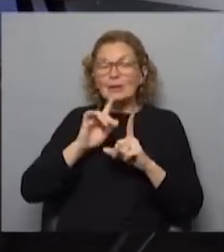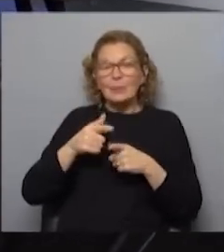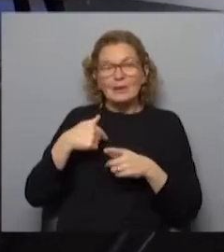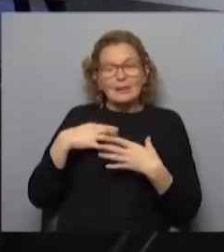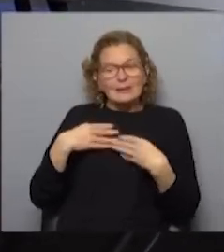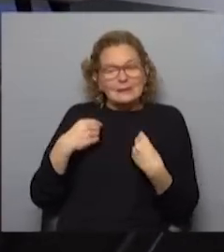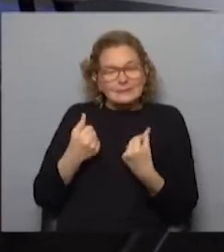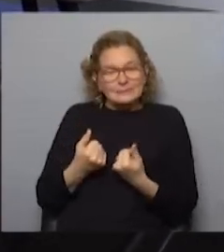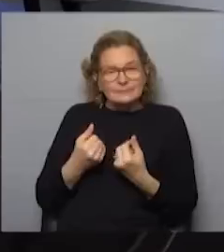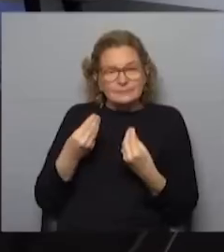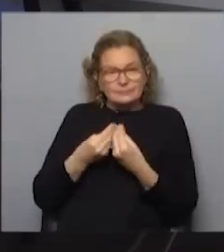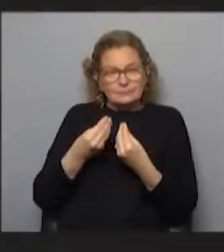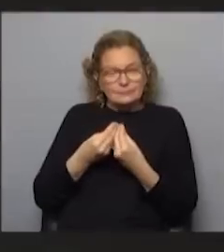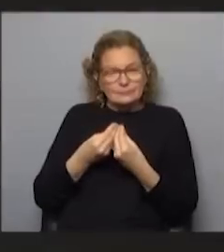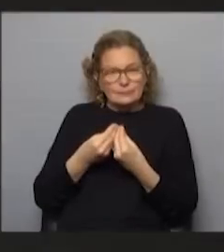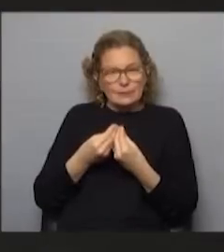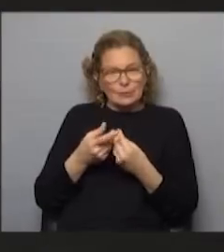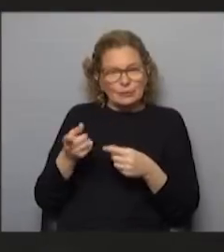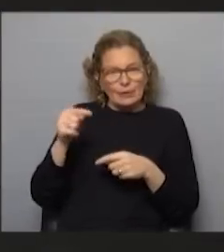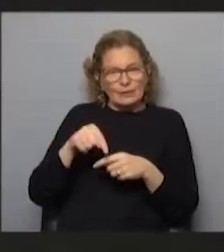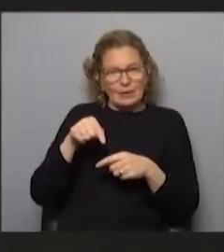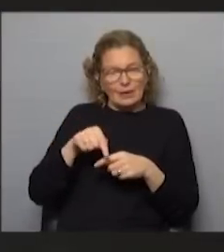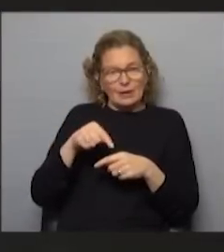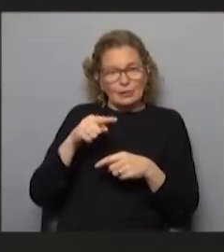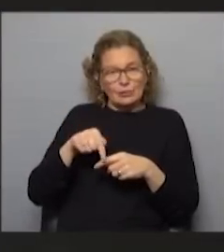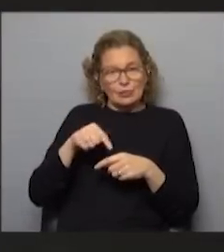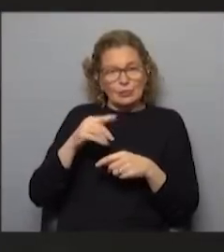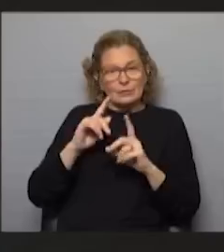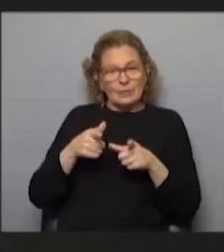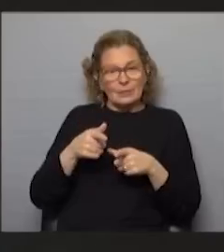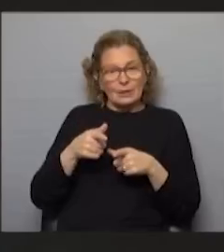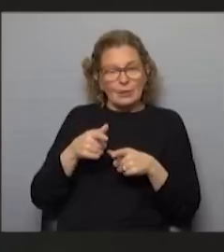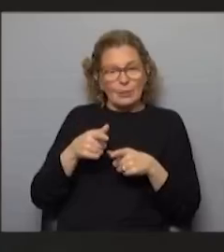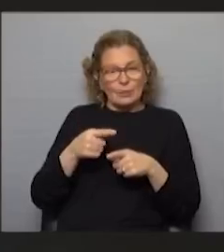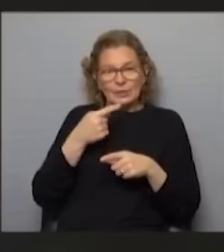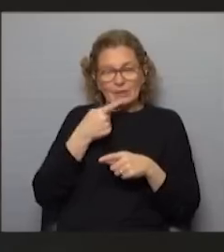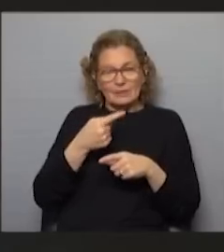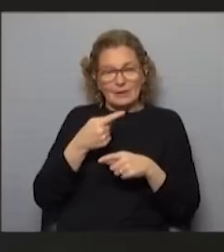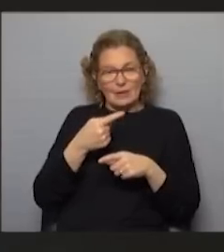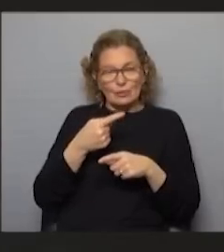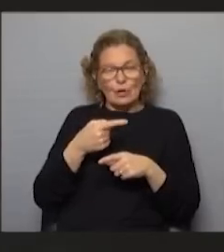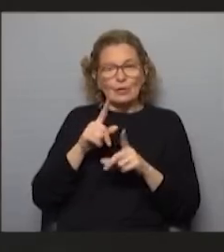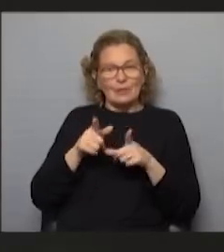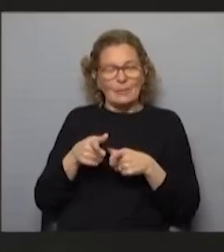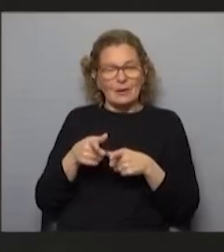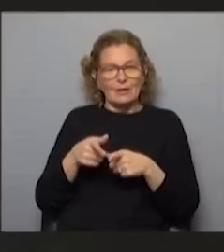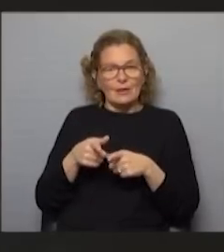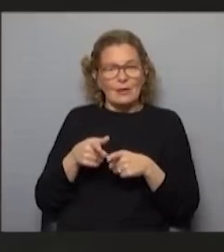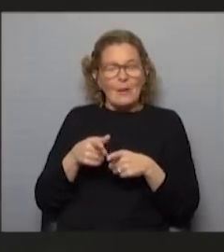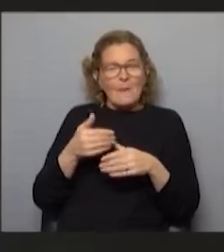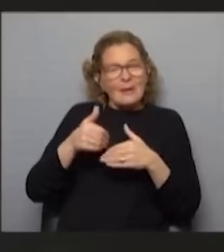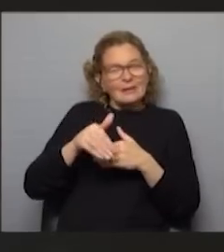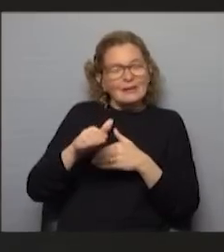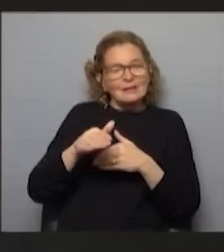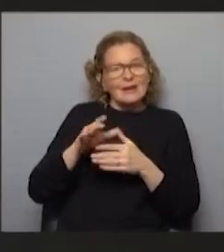ese sentido este muchos de mis colegas que han pasado por acá y yo mismo en este momento también estoy reivindicando lo que es una profesión no O sea más